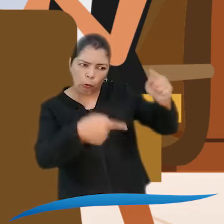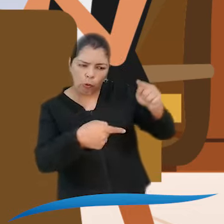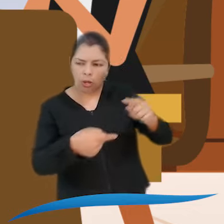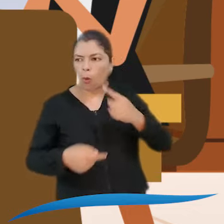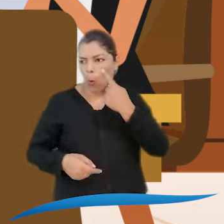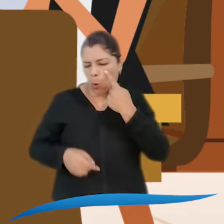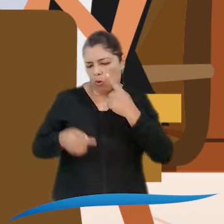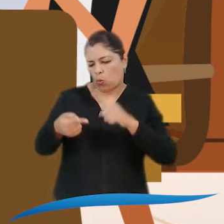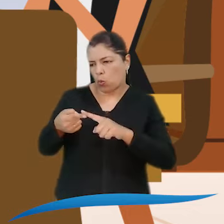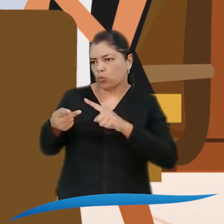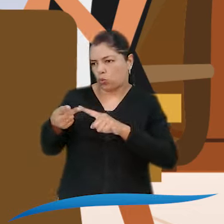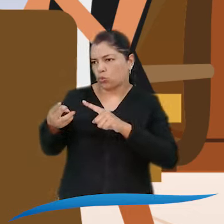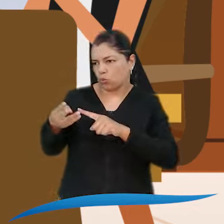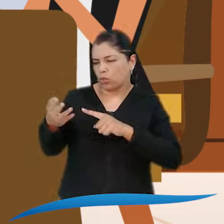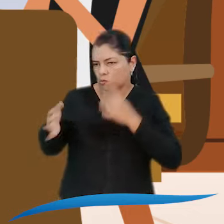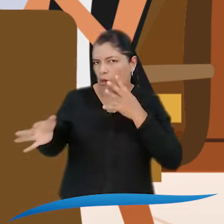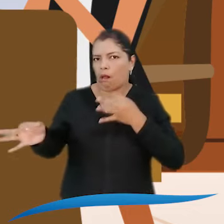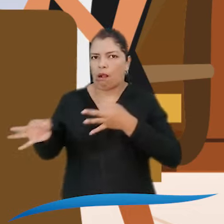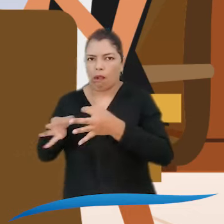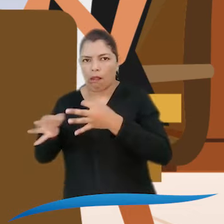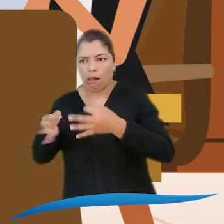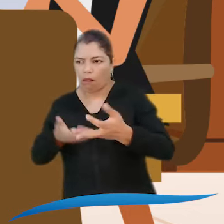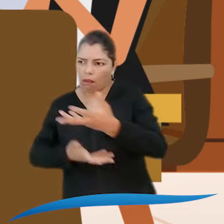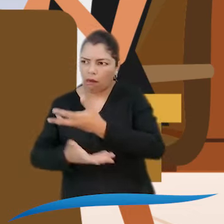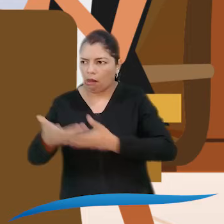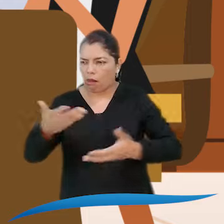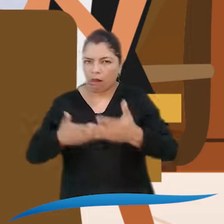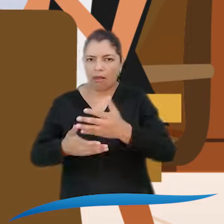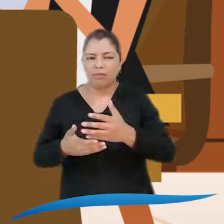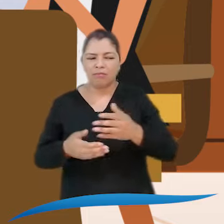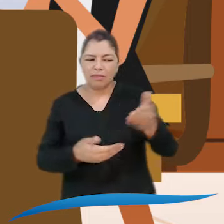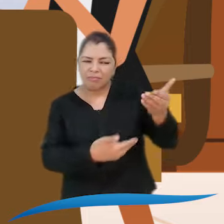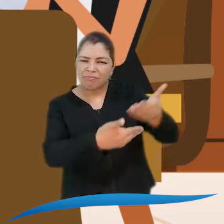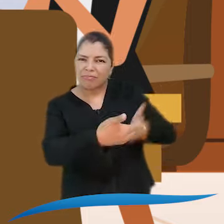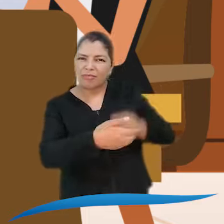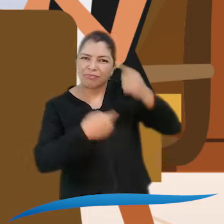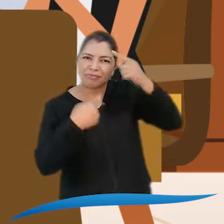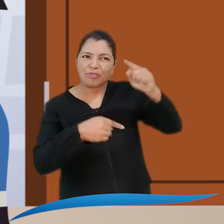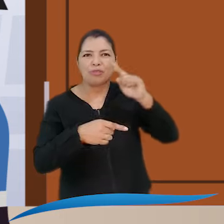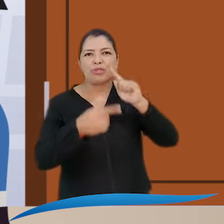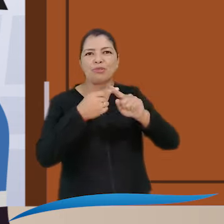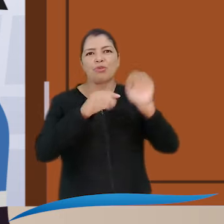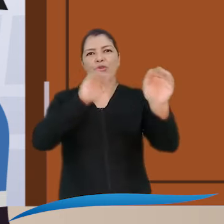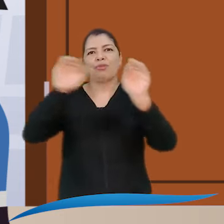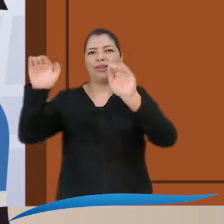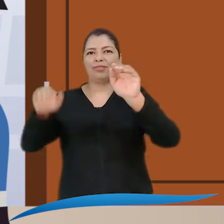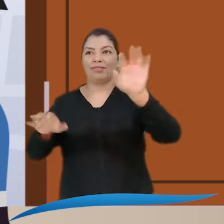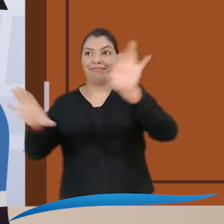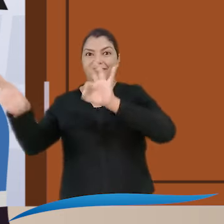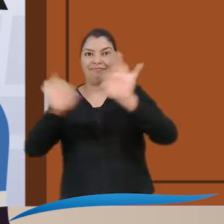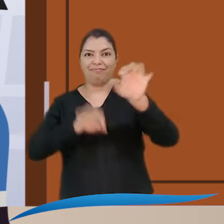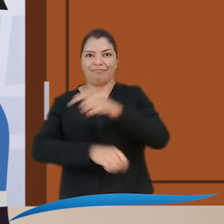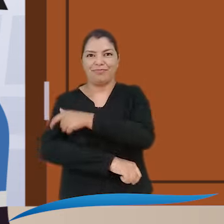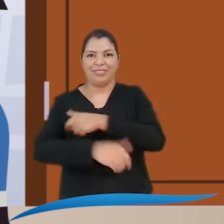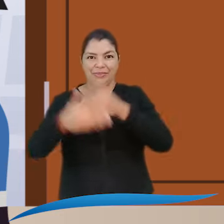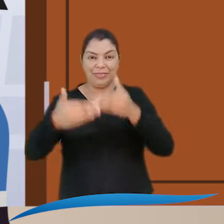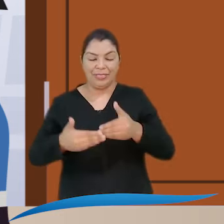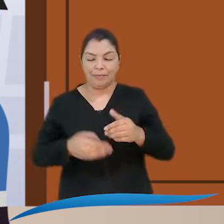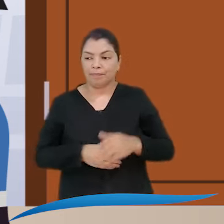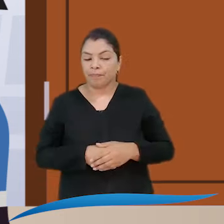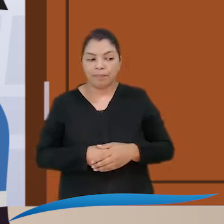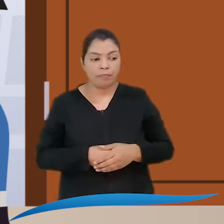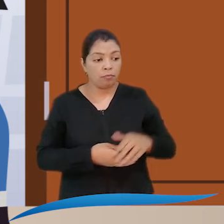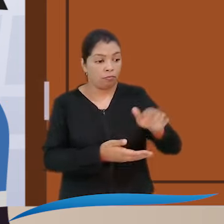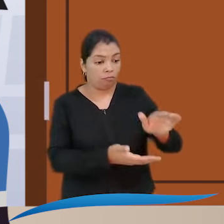5 consideraciones para la redacción del acto administrativo de convocatoria a elecciones y concluyeron que la documentación